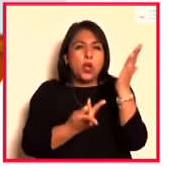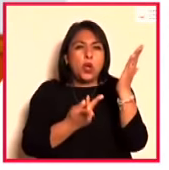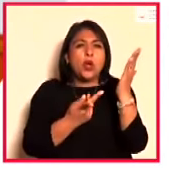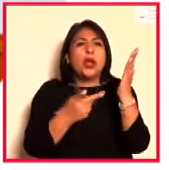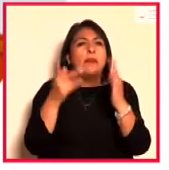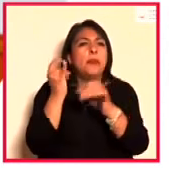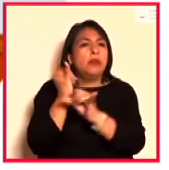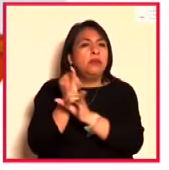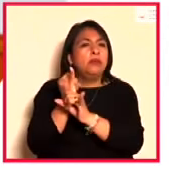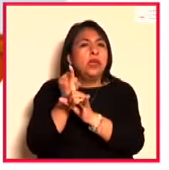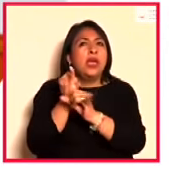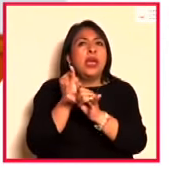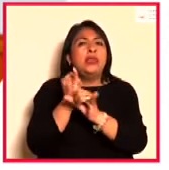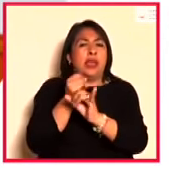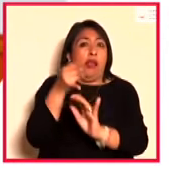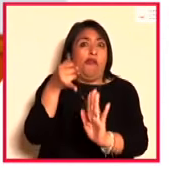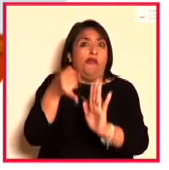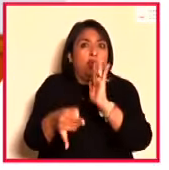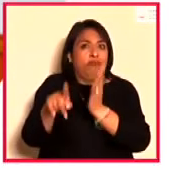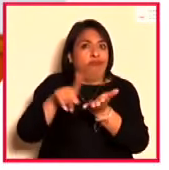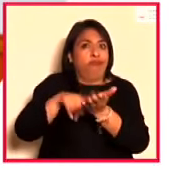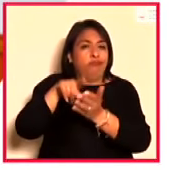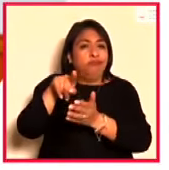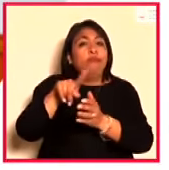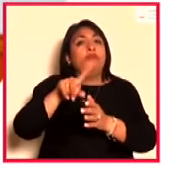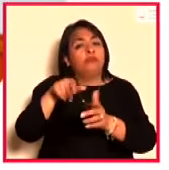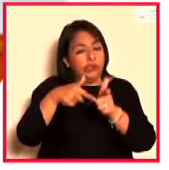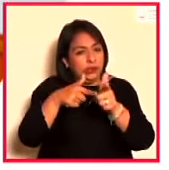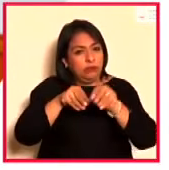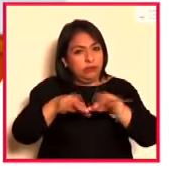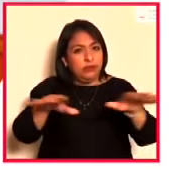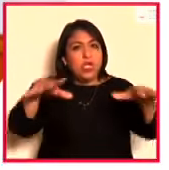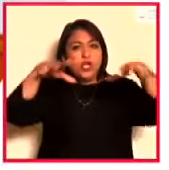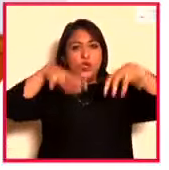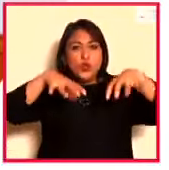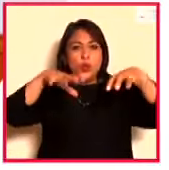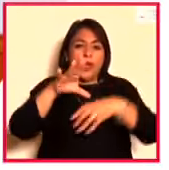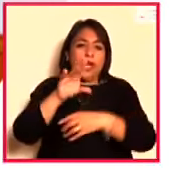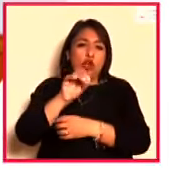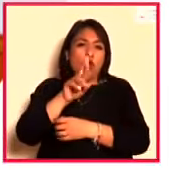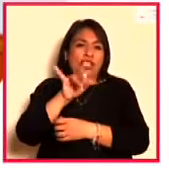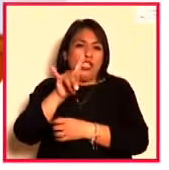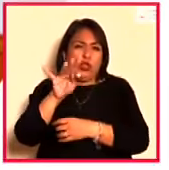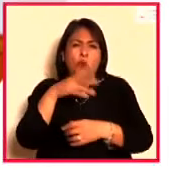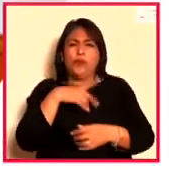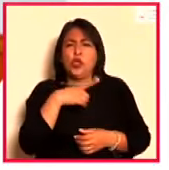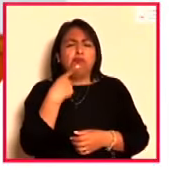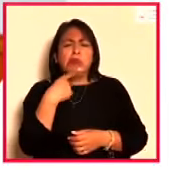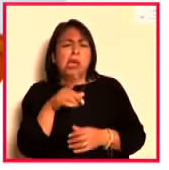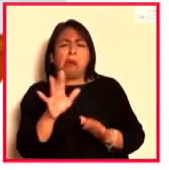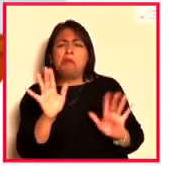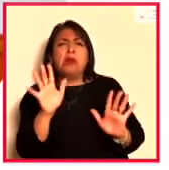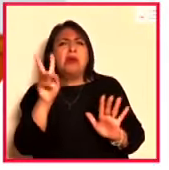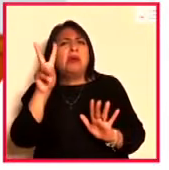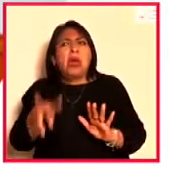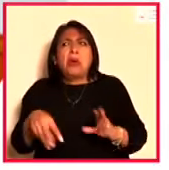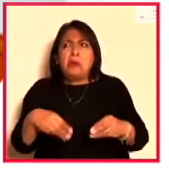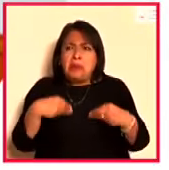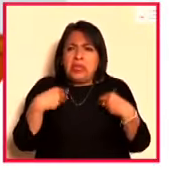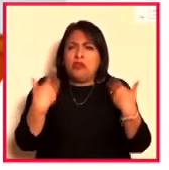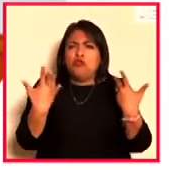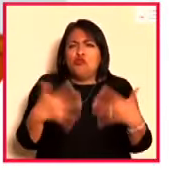Fondo y se retomará el proyecto de publicar La Lluvia de Corinto. No me quejo, he tenido una vida rica en lo